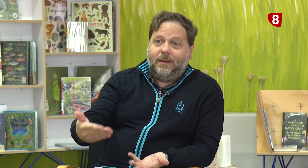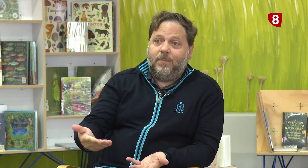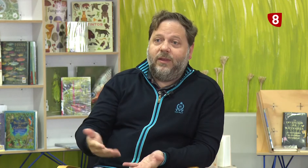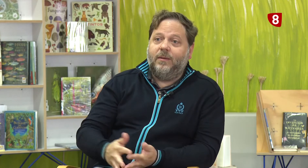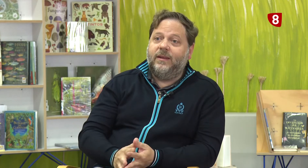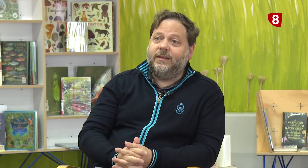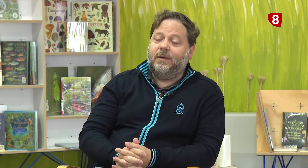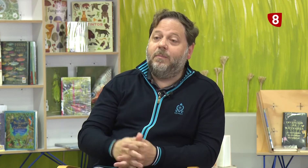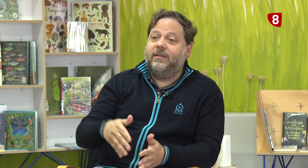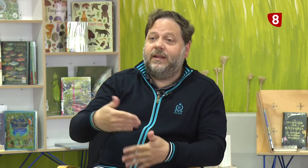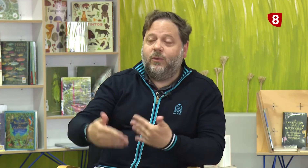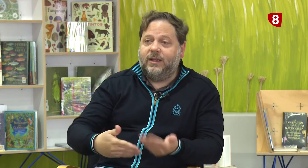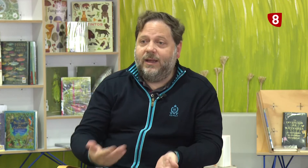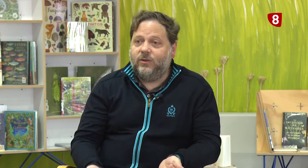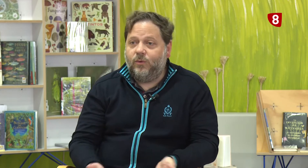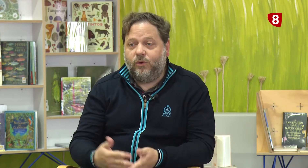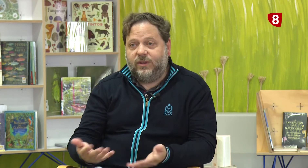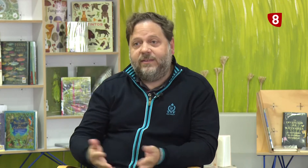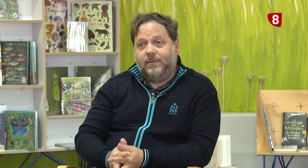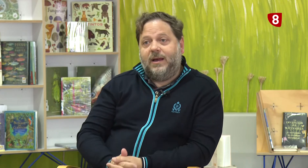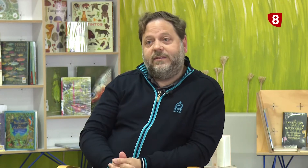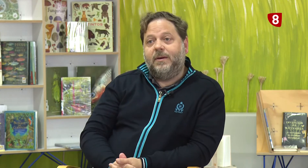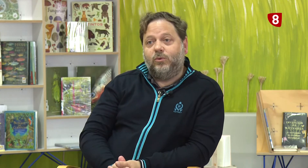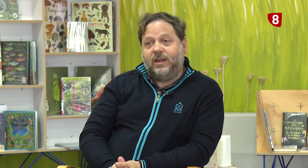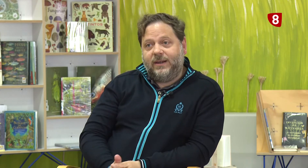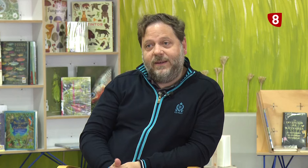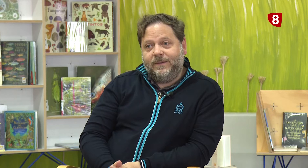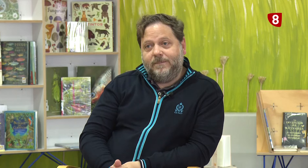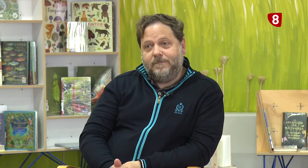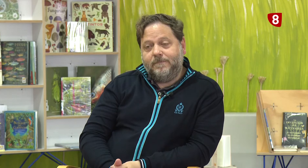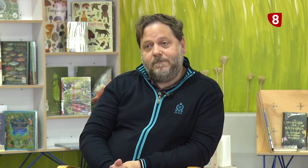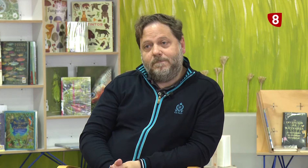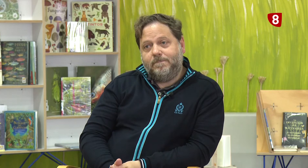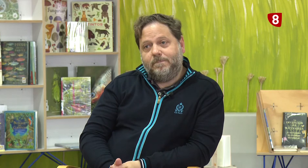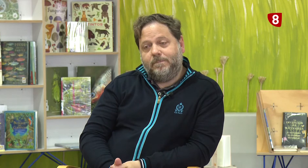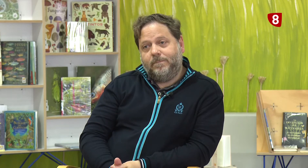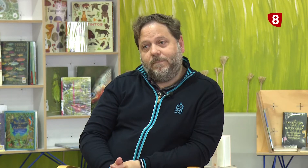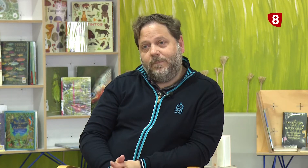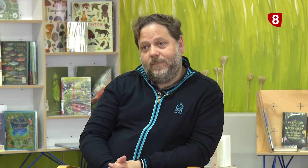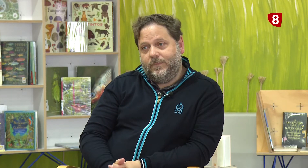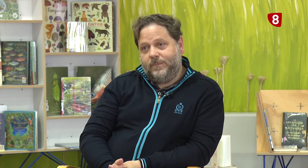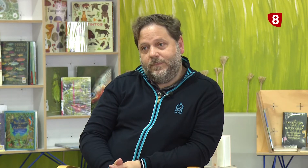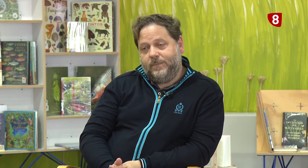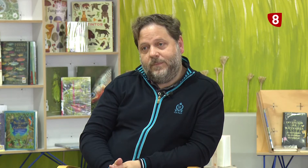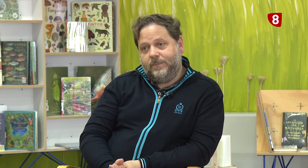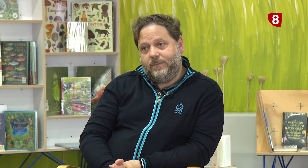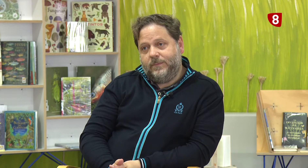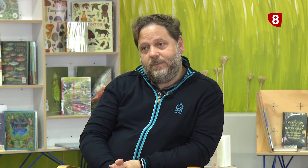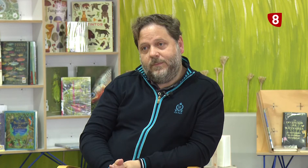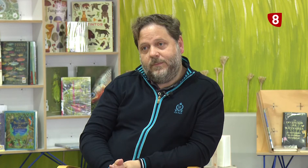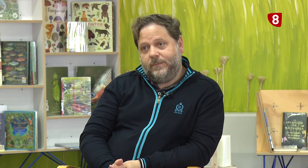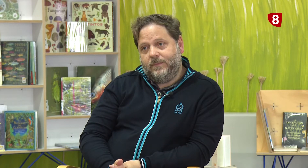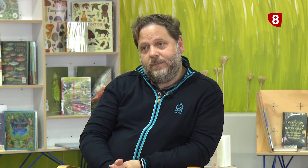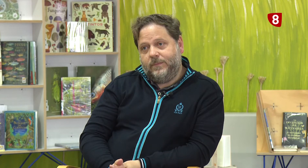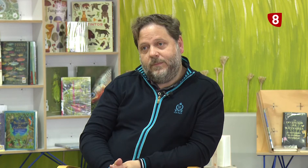para poder trabajar porque date cuenta que todos los días se van a usar. Hay algo que en la